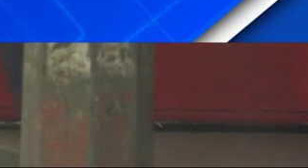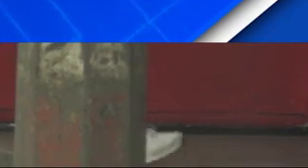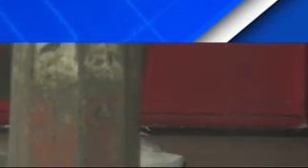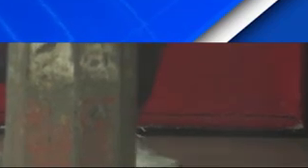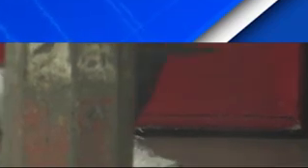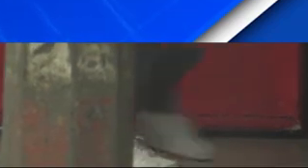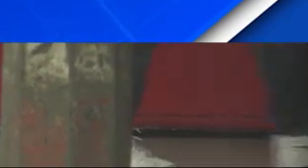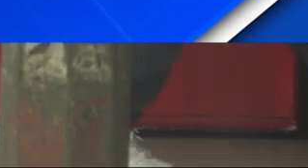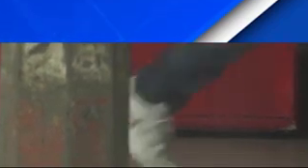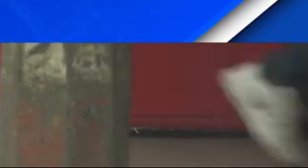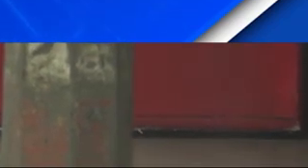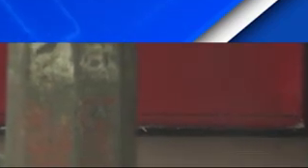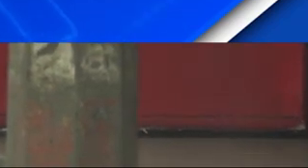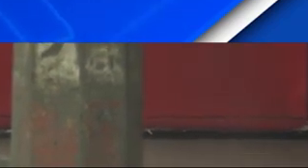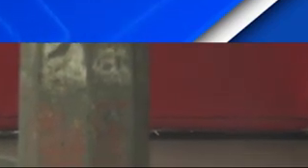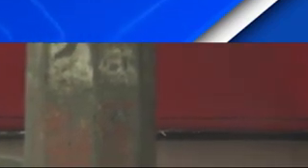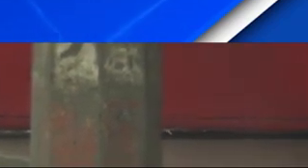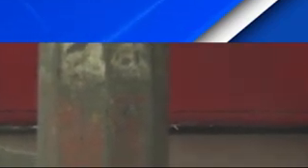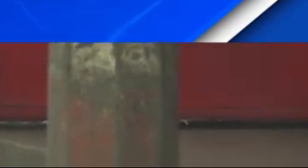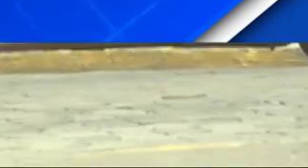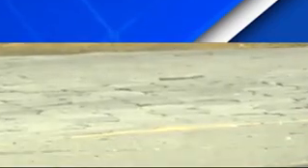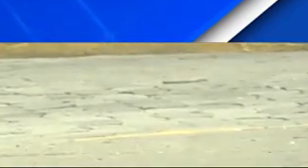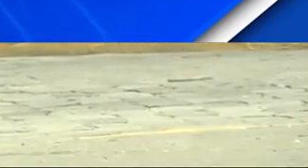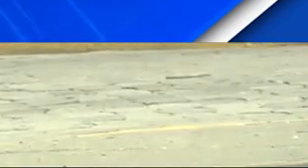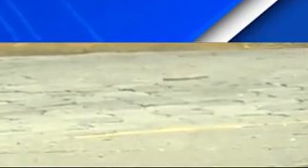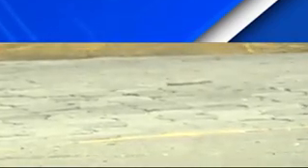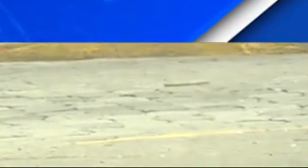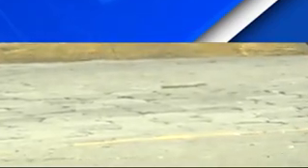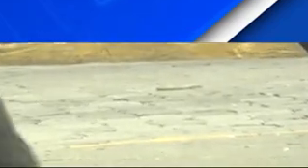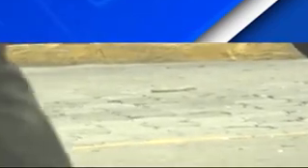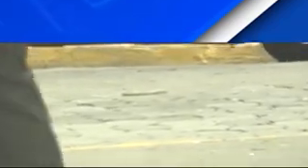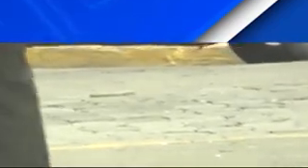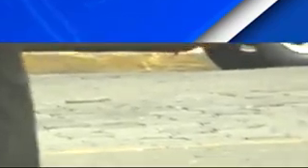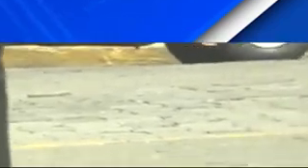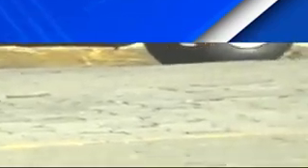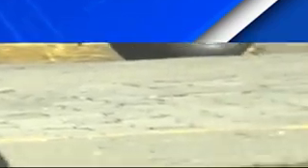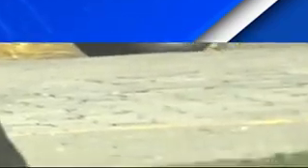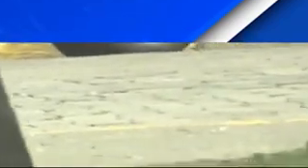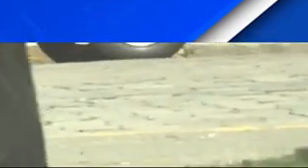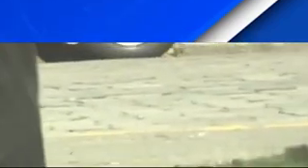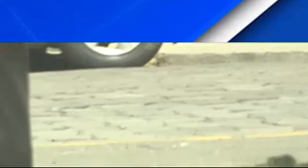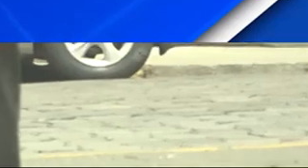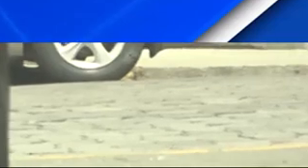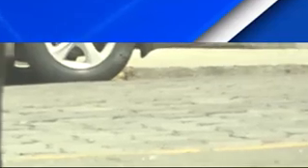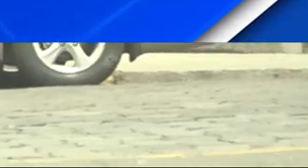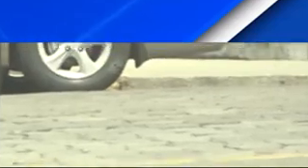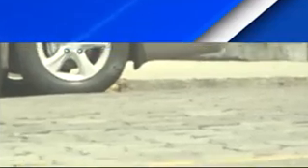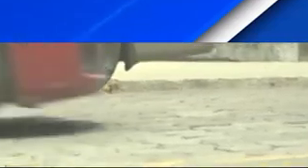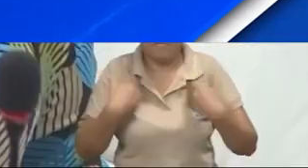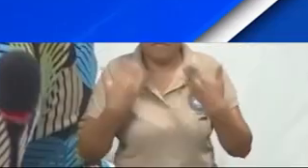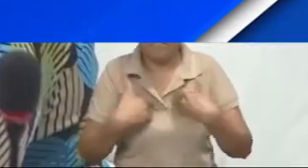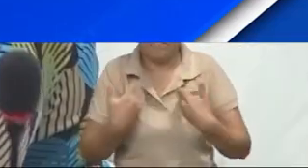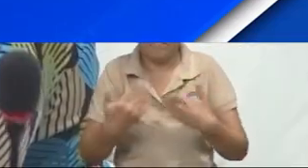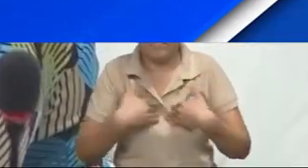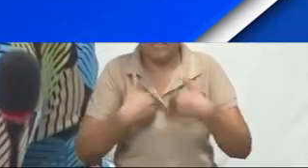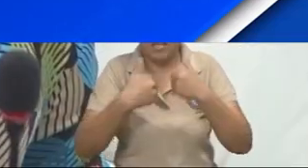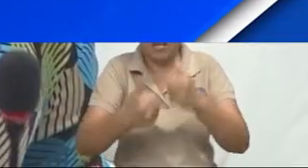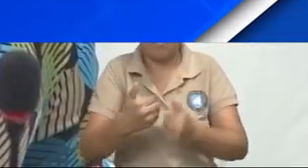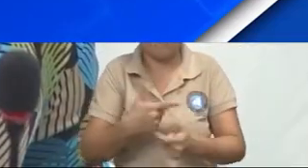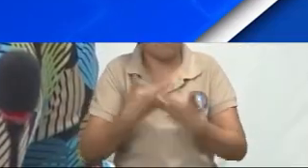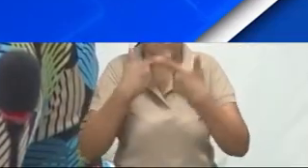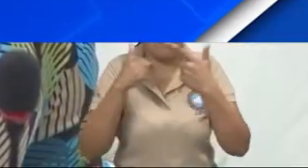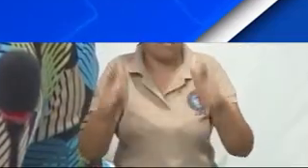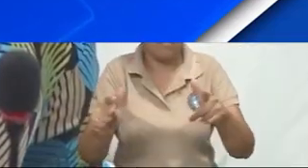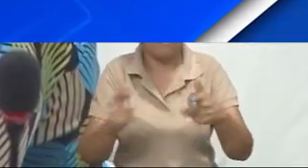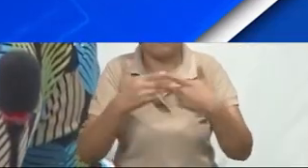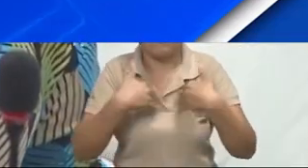Familiar, Comunitario, Cooperativo y Asociativo MESCA en todo el país, gozando de la salud gratuita y de calidad